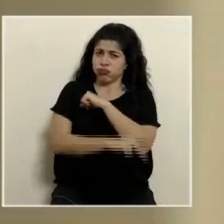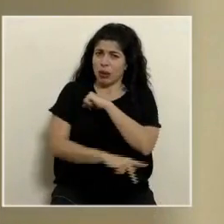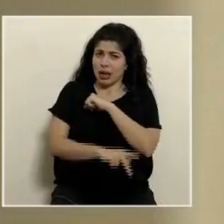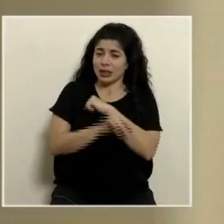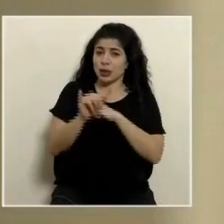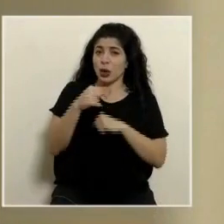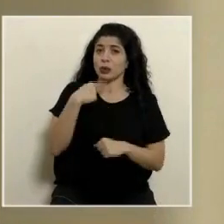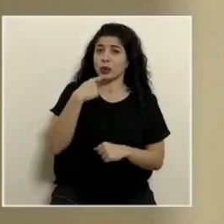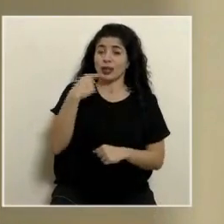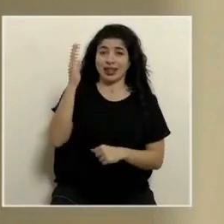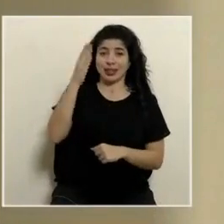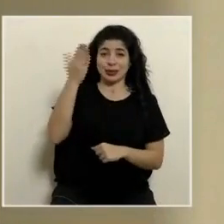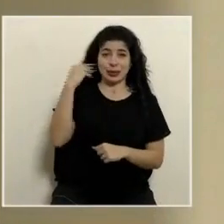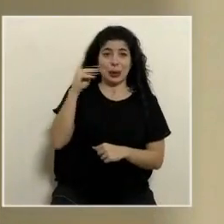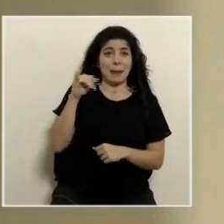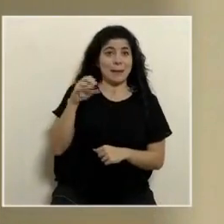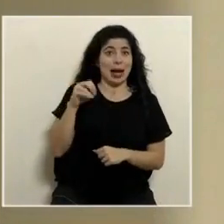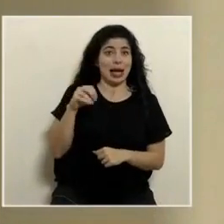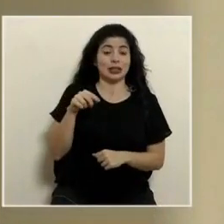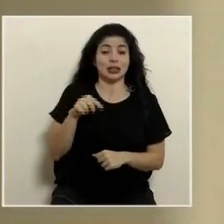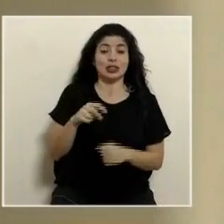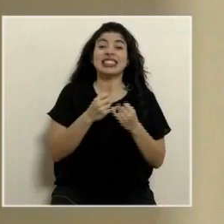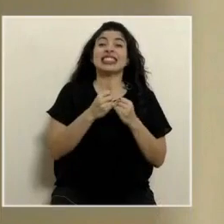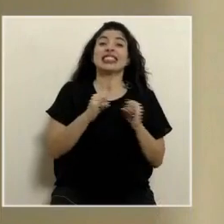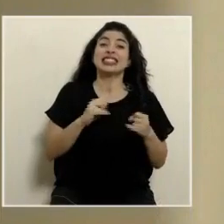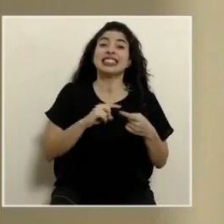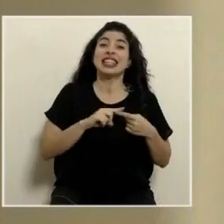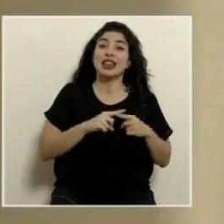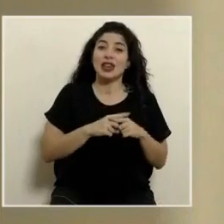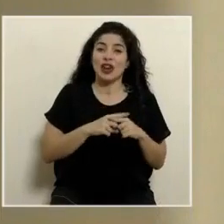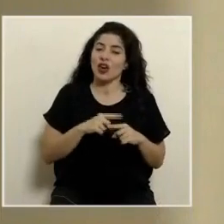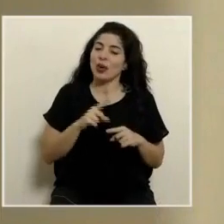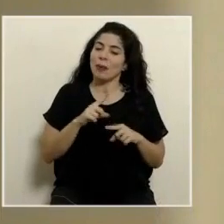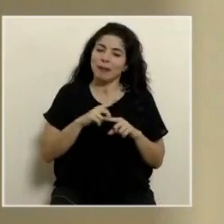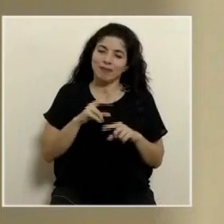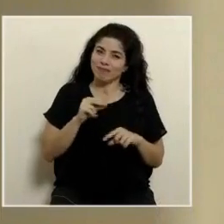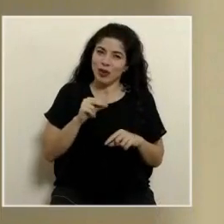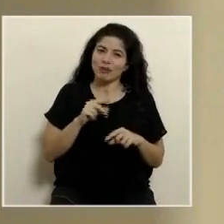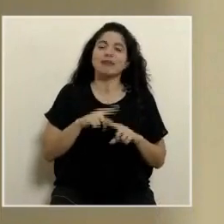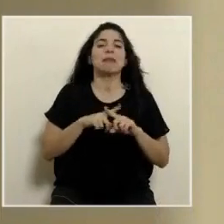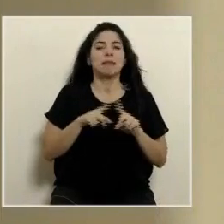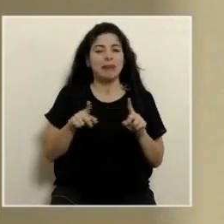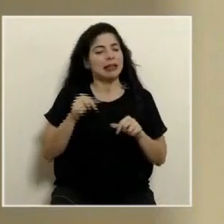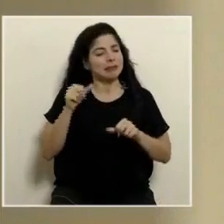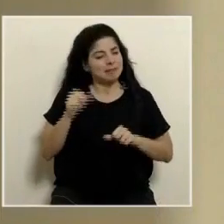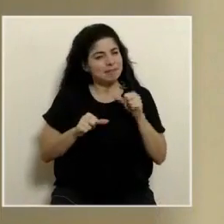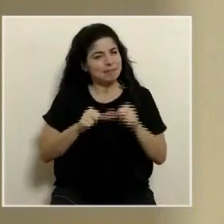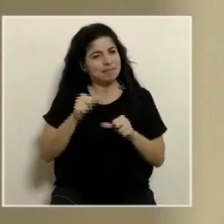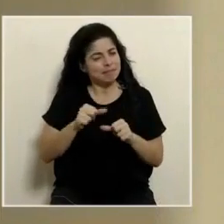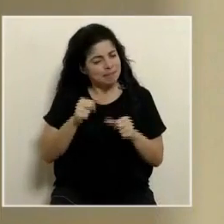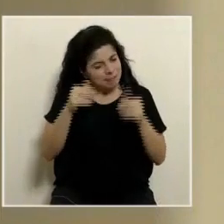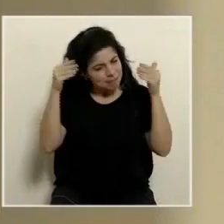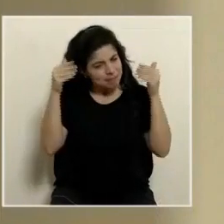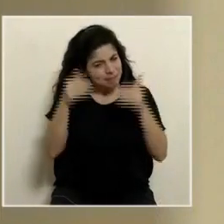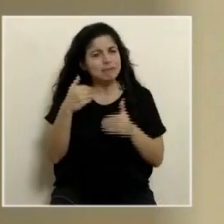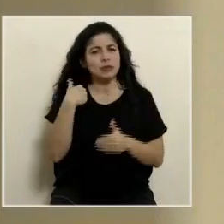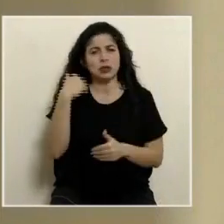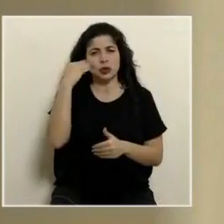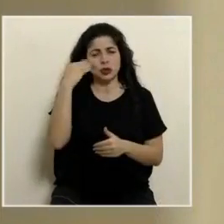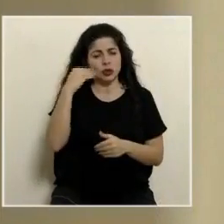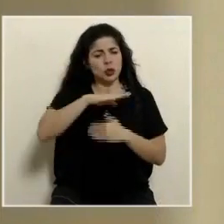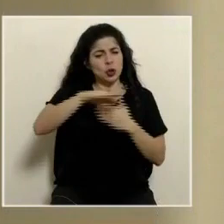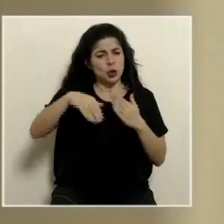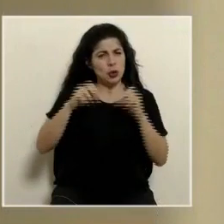mi discurso en mayo, no será sin dolor que saldremos adelante, pero con convicción les puedo decir que vamos a